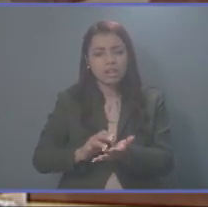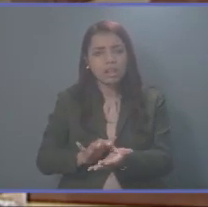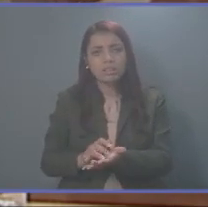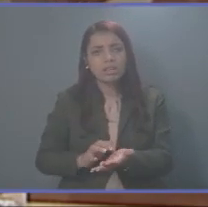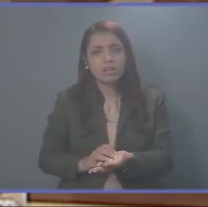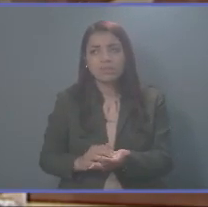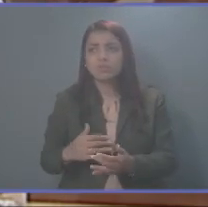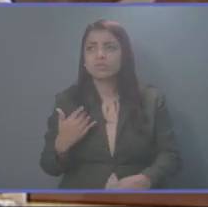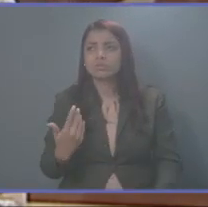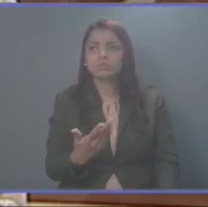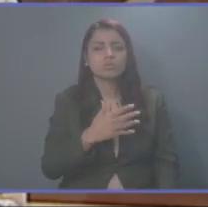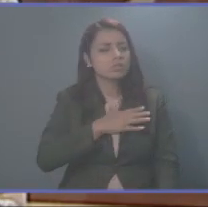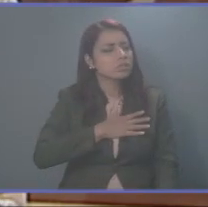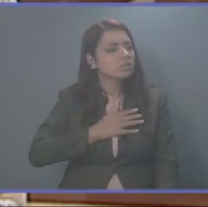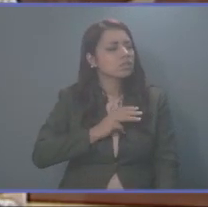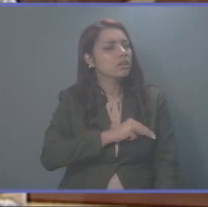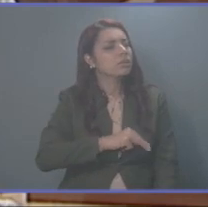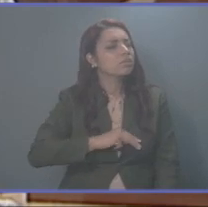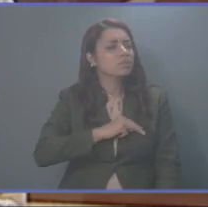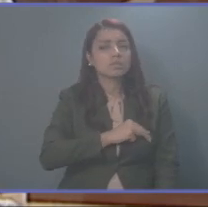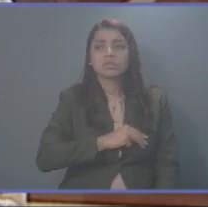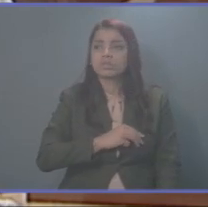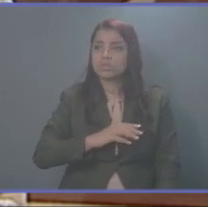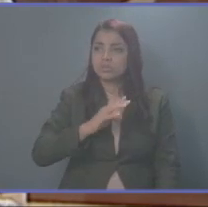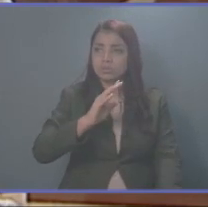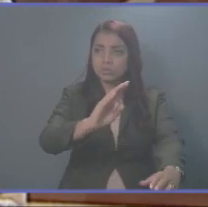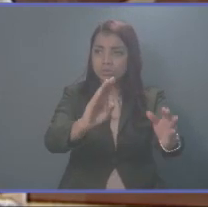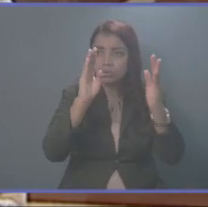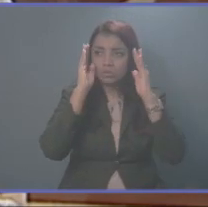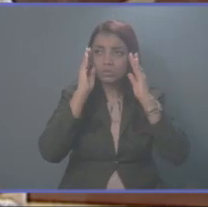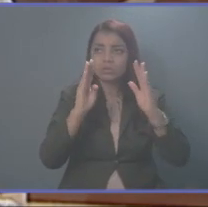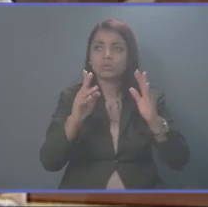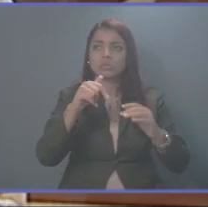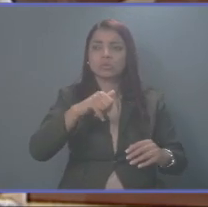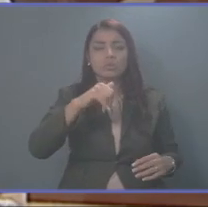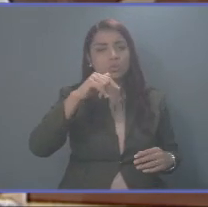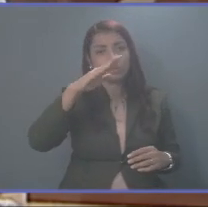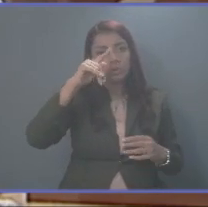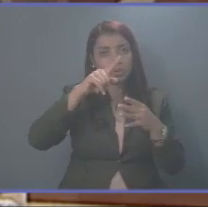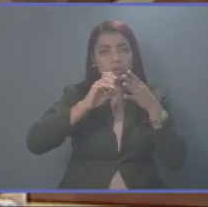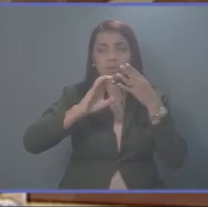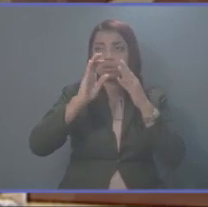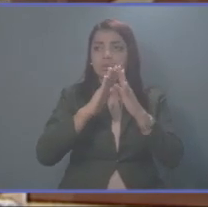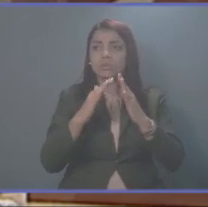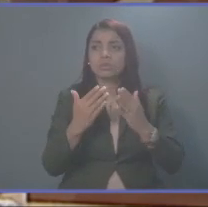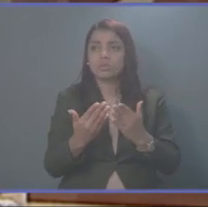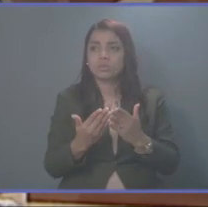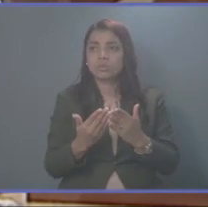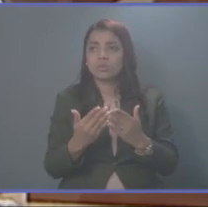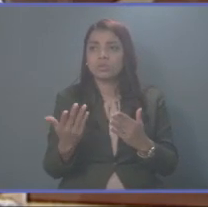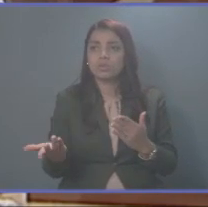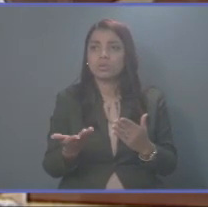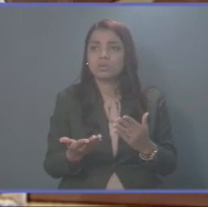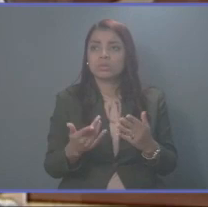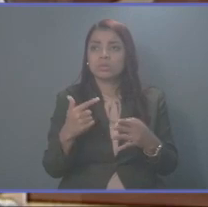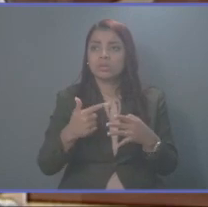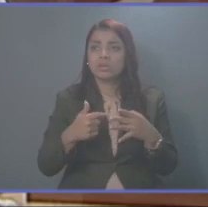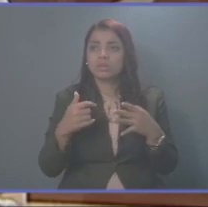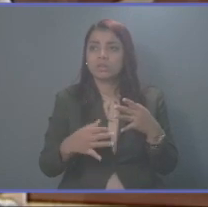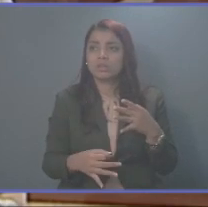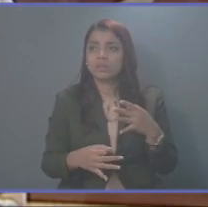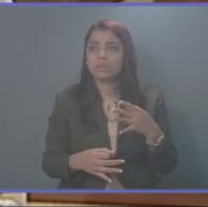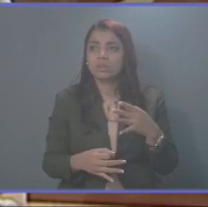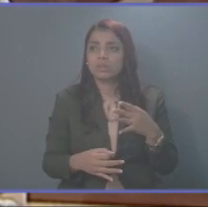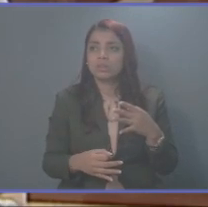nuestra misión fundamental establecida en la Constitución de la República es la de legislar, una